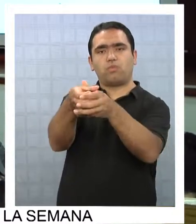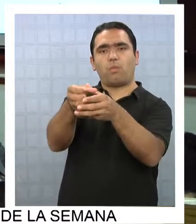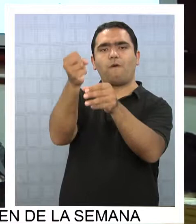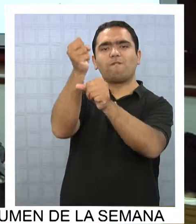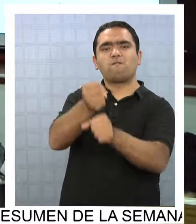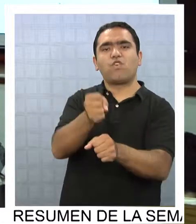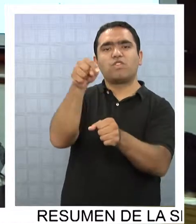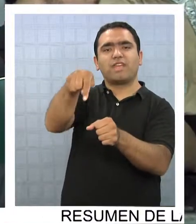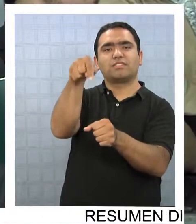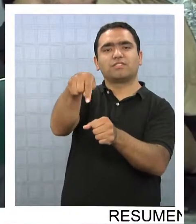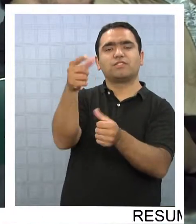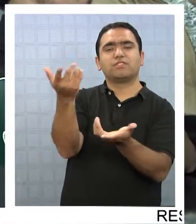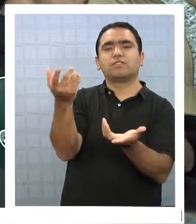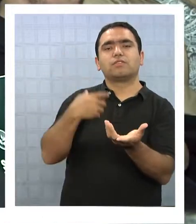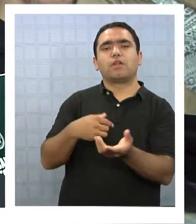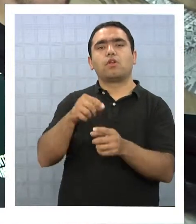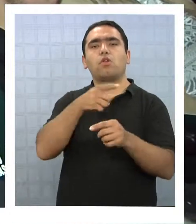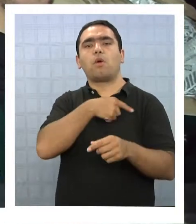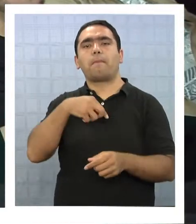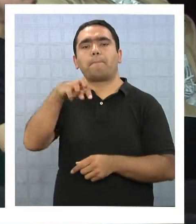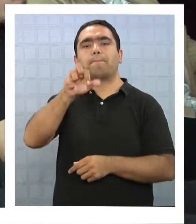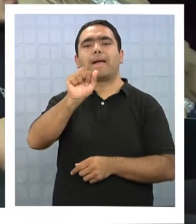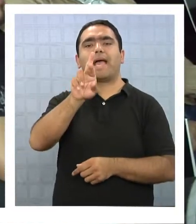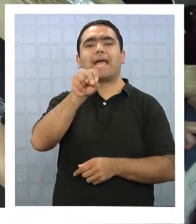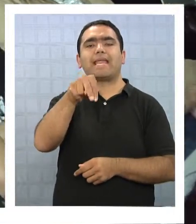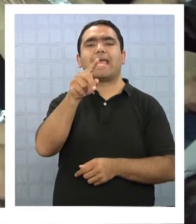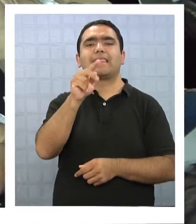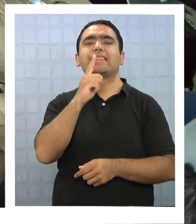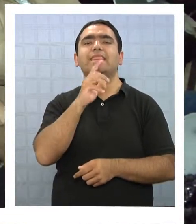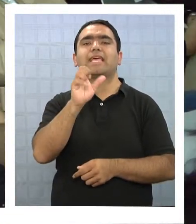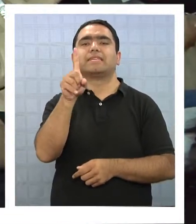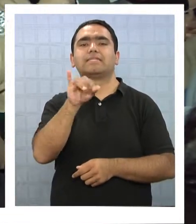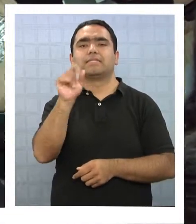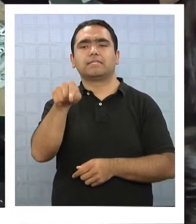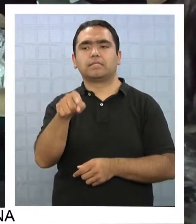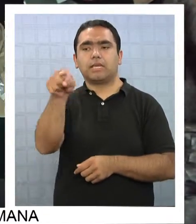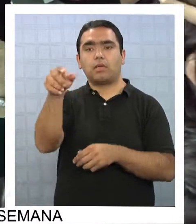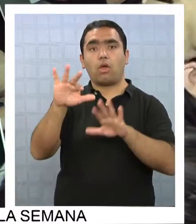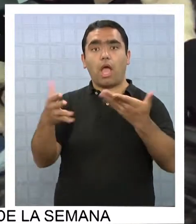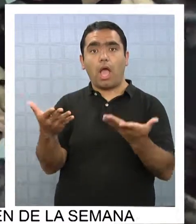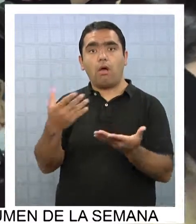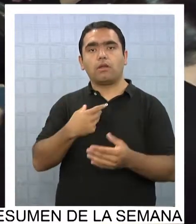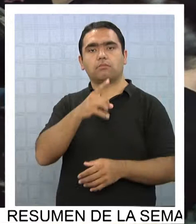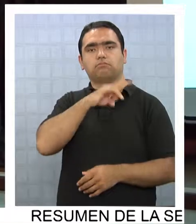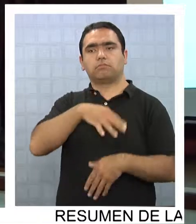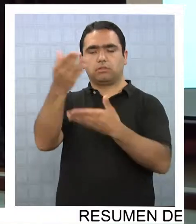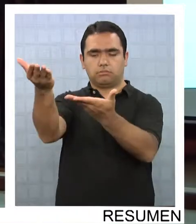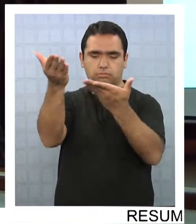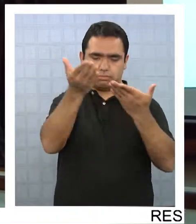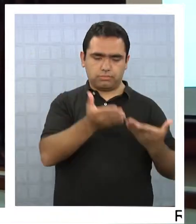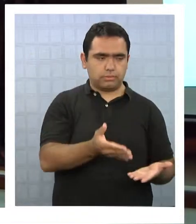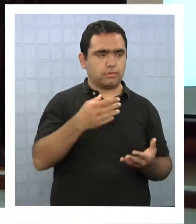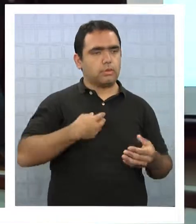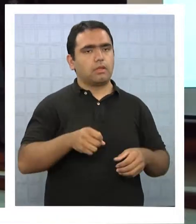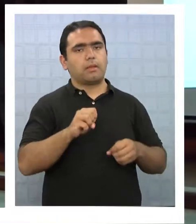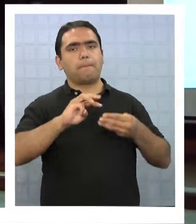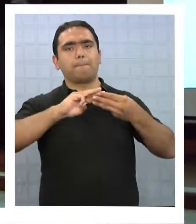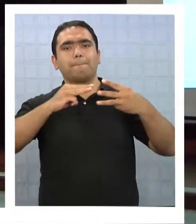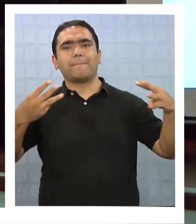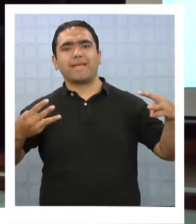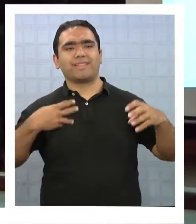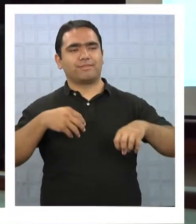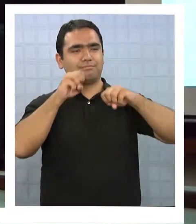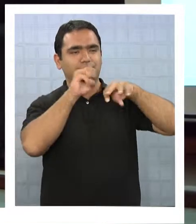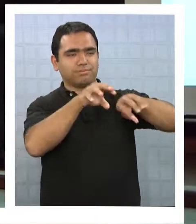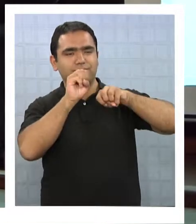objetivo de difundir esta alternativa en todo Chile, donde no existe ninguna experiencia con este método. Junto con